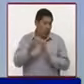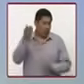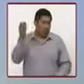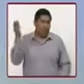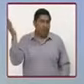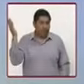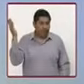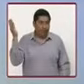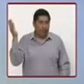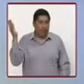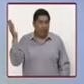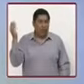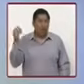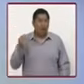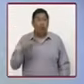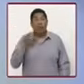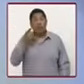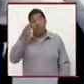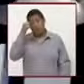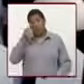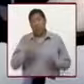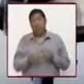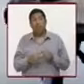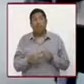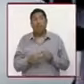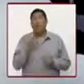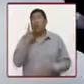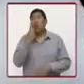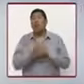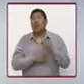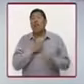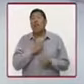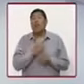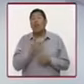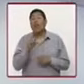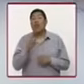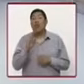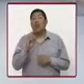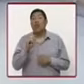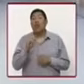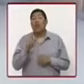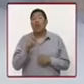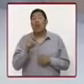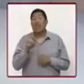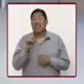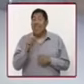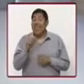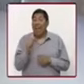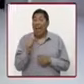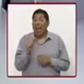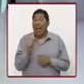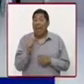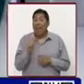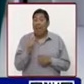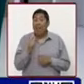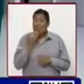vamos a compartir a continuación. Ustedes recuerdan que hace un año Ubaldina Choque, esta mujer que